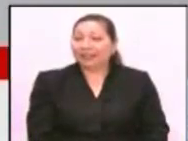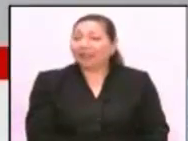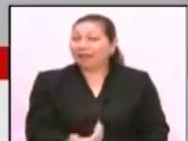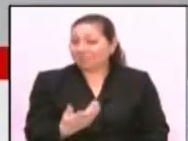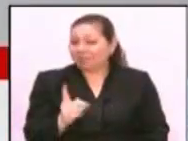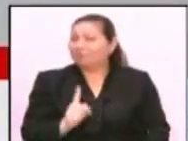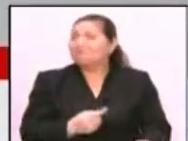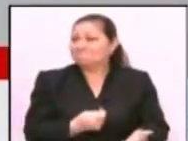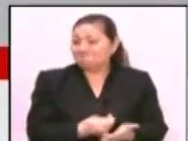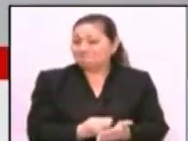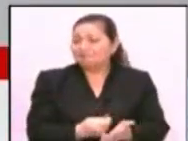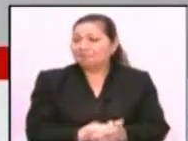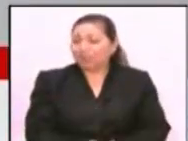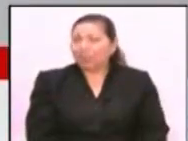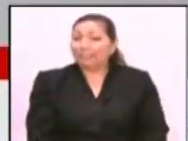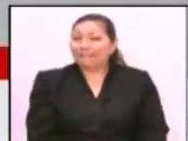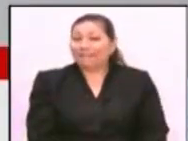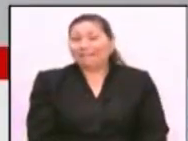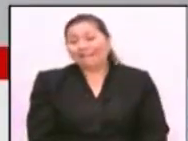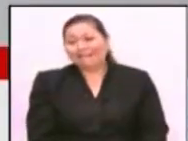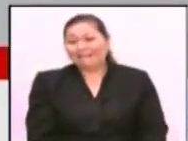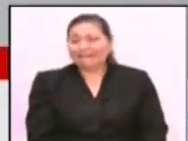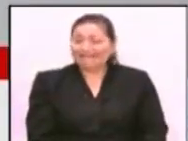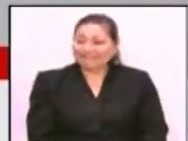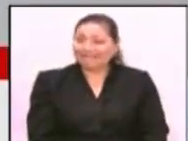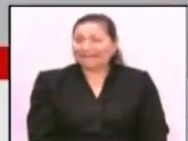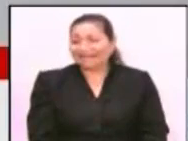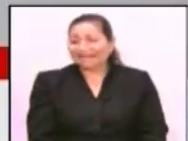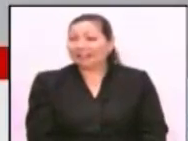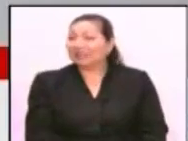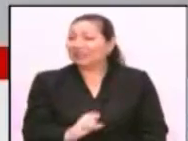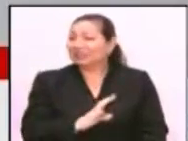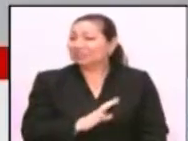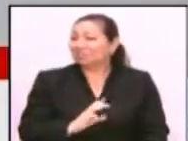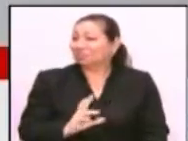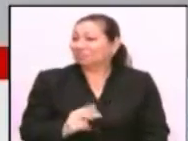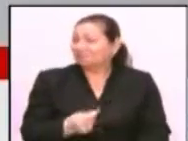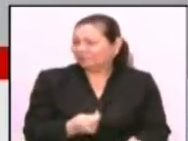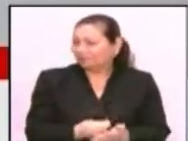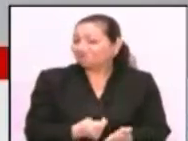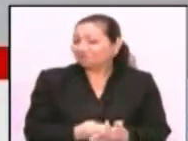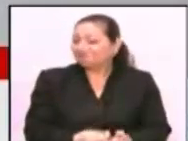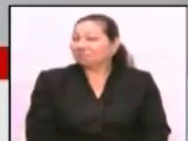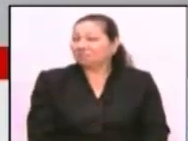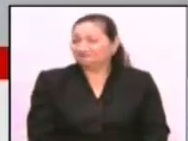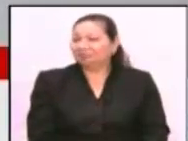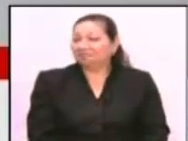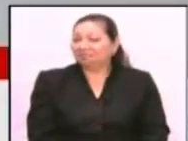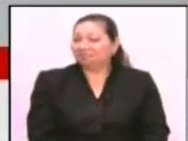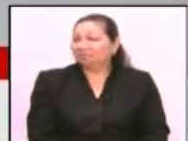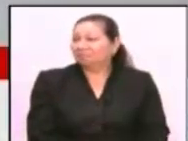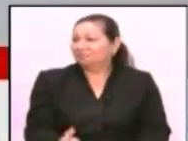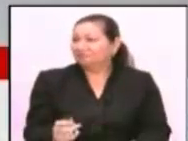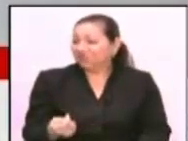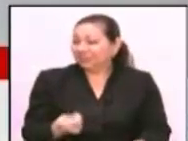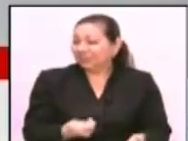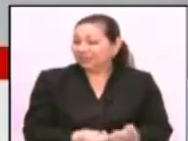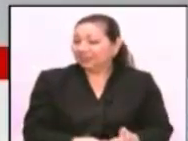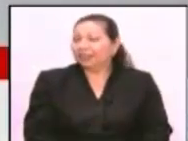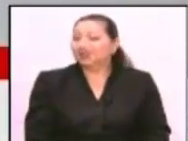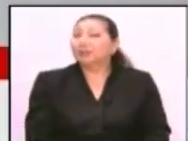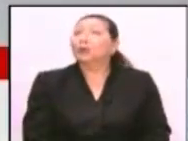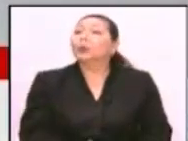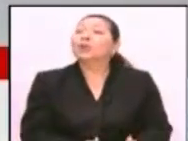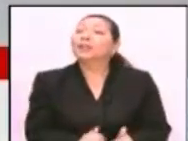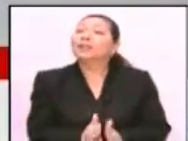¿alguien paga? Y entonces, si no paga el Estado, en fin, paga una comilla financiera,